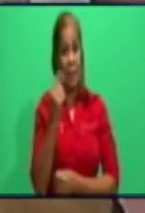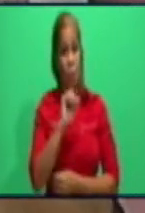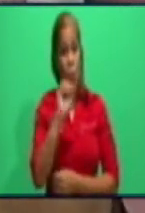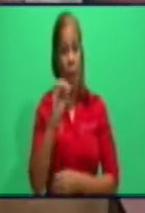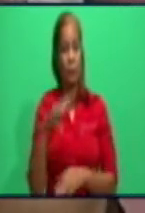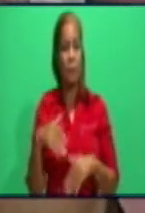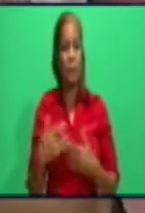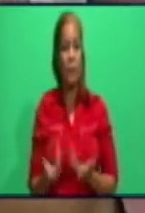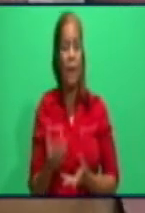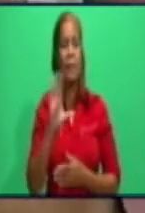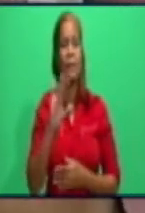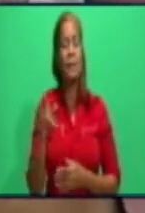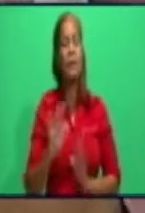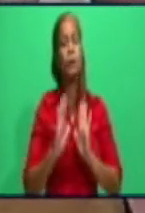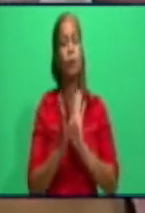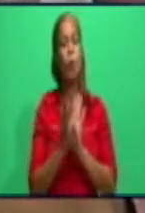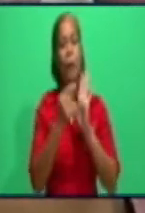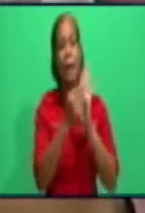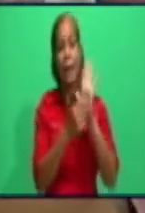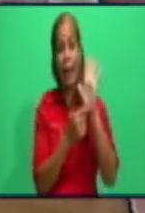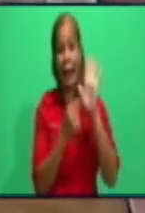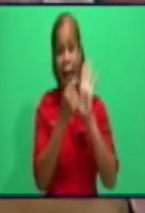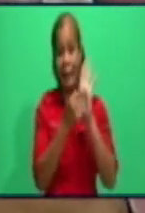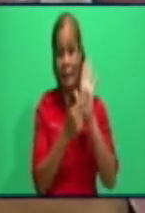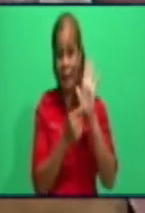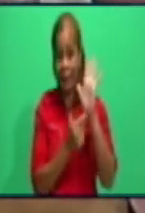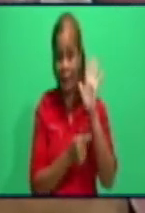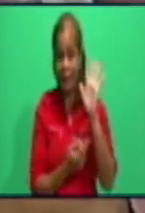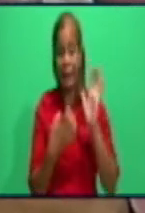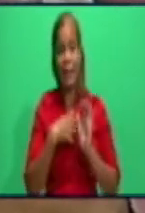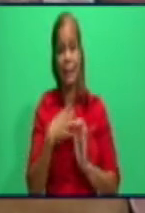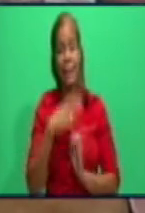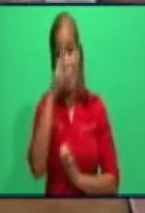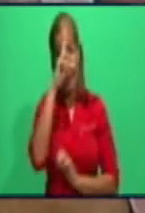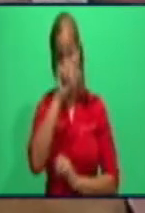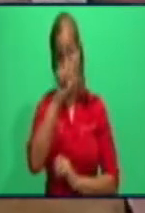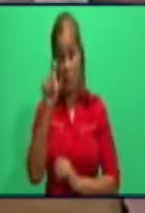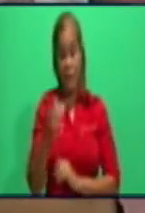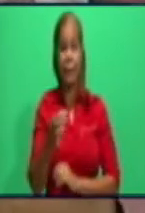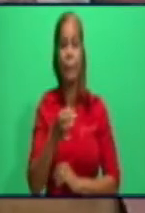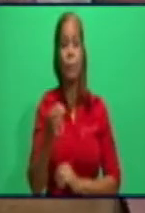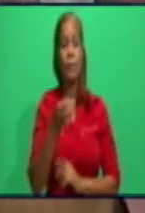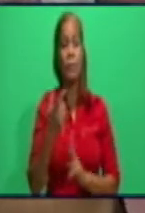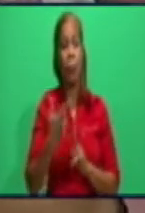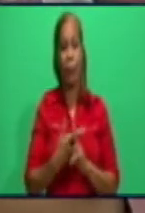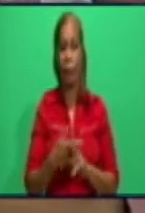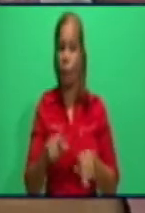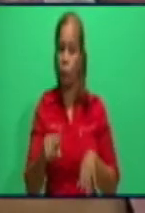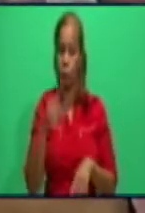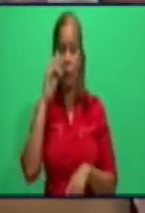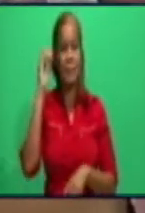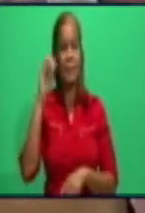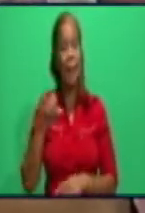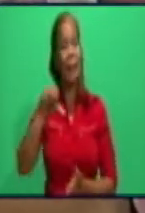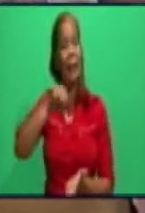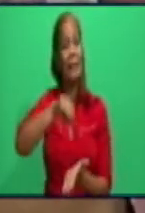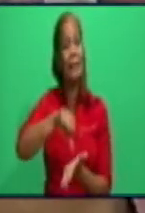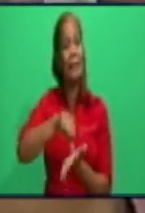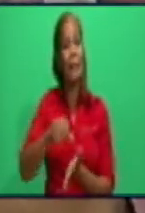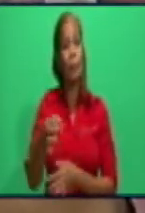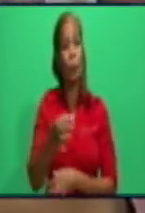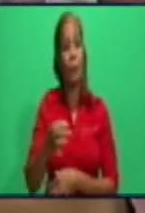decir las características que está ubicada, en el contexto que está ubicada el hospital, en el ojo del huracán. Es decir, si el 70% de los casos salen de